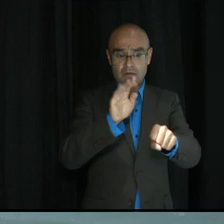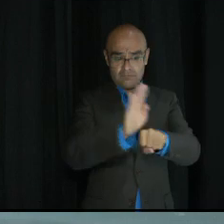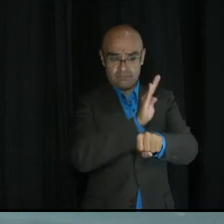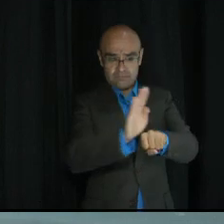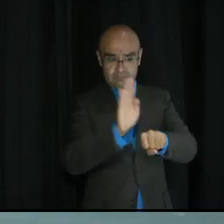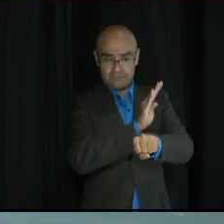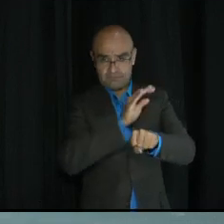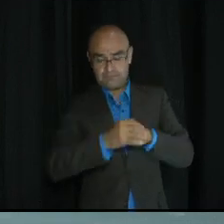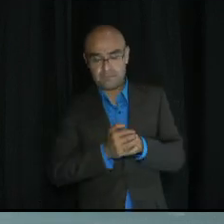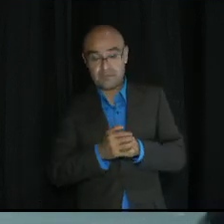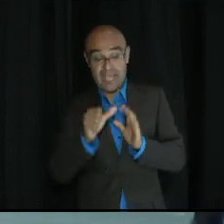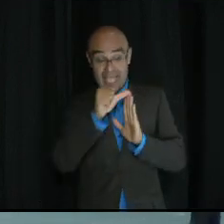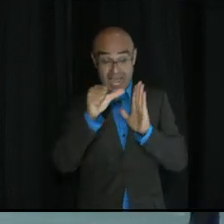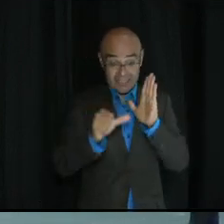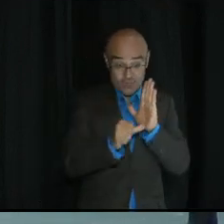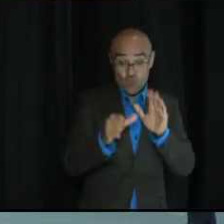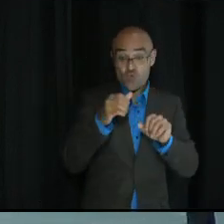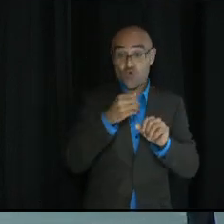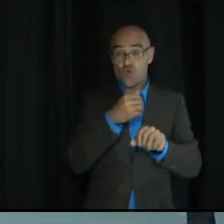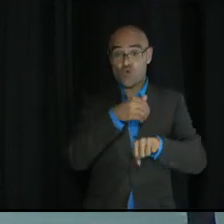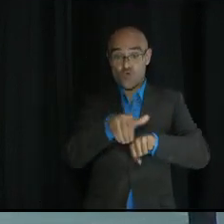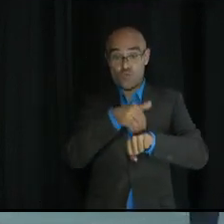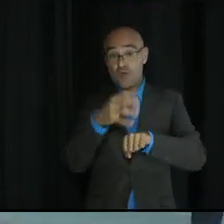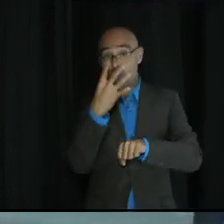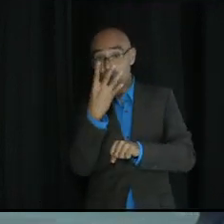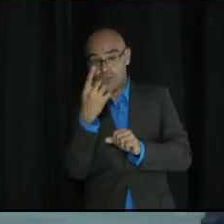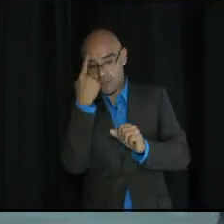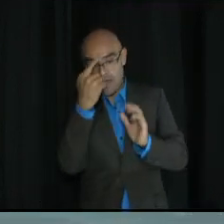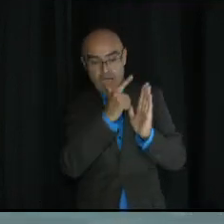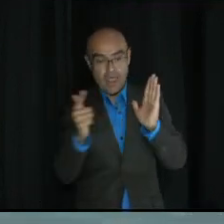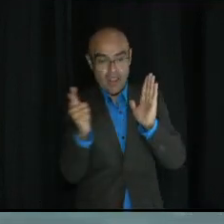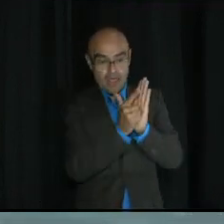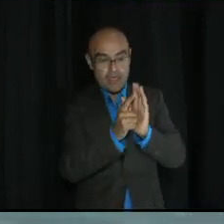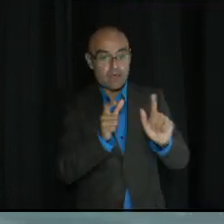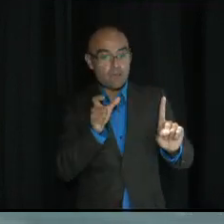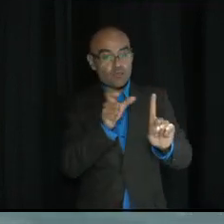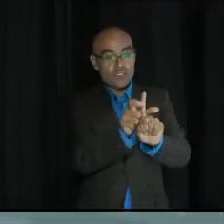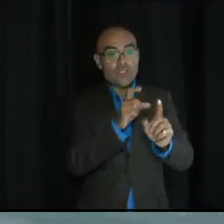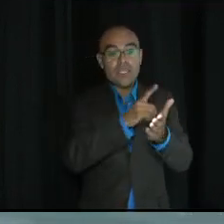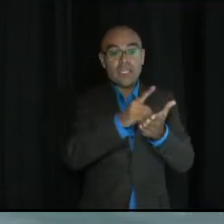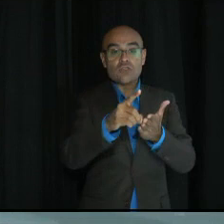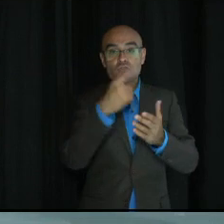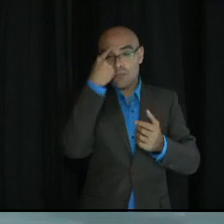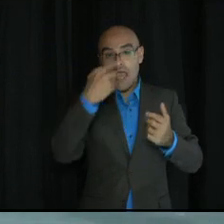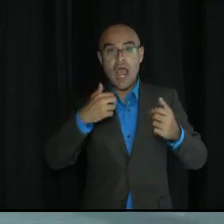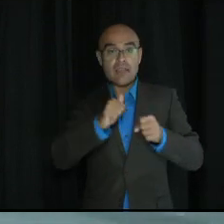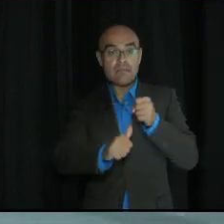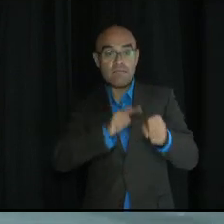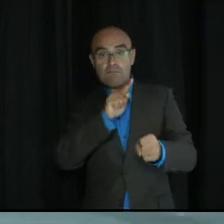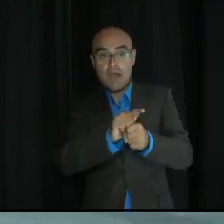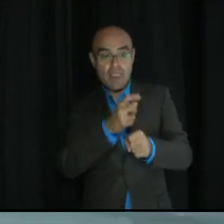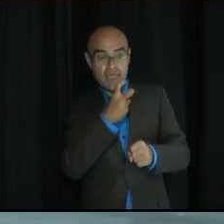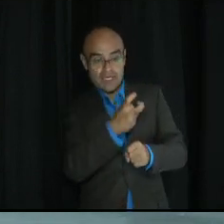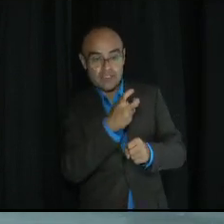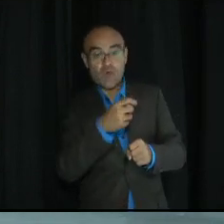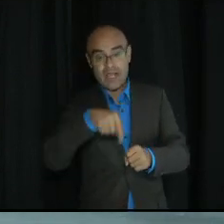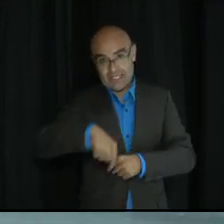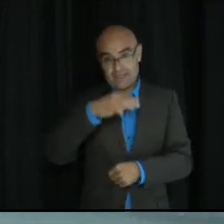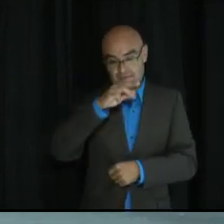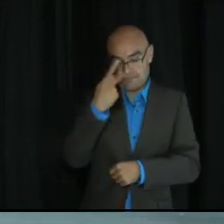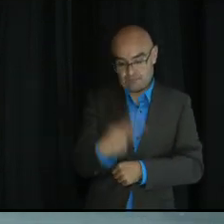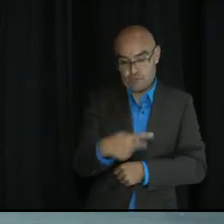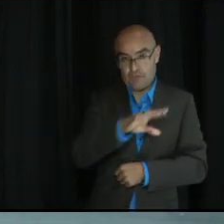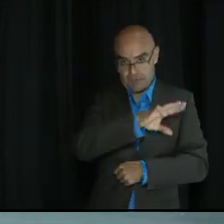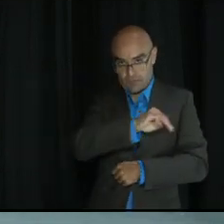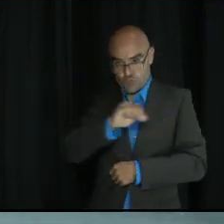encuentran contempladas en el artículo 4 de la Ley de Protección y Derechos de los Animales del Estado de Michoacán. Y